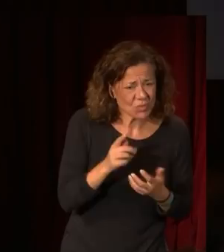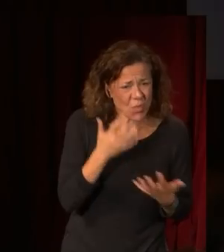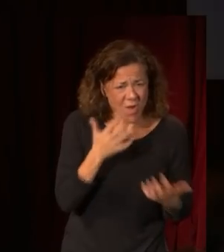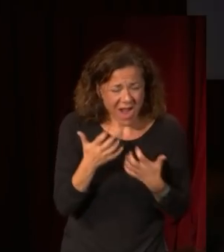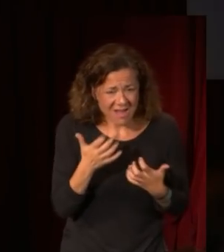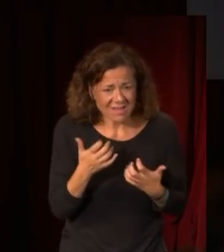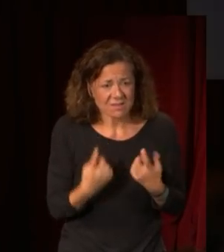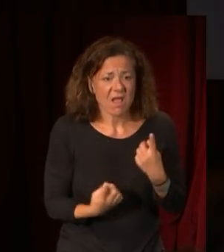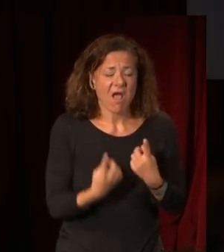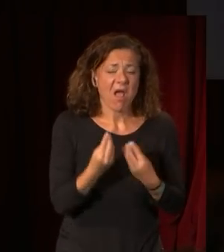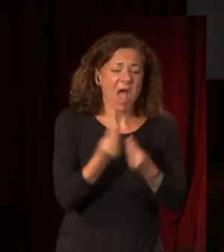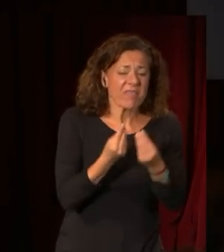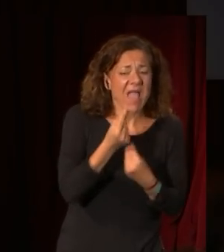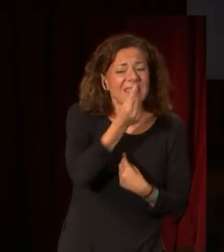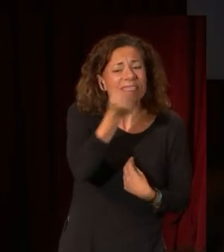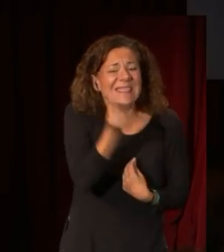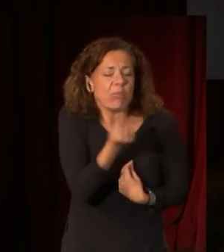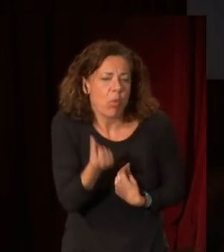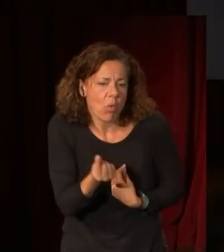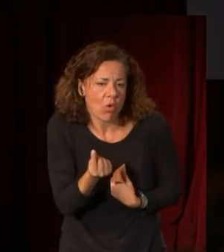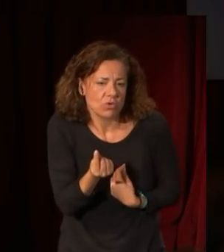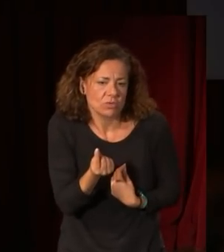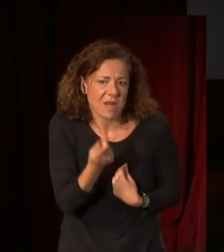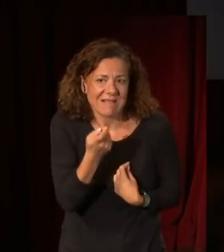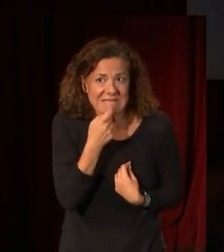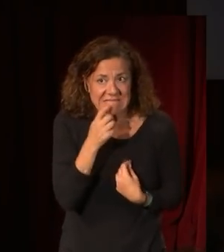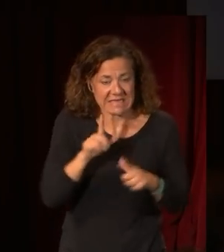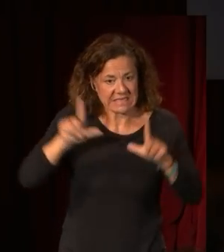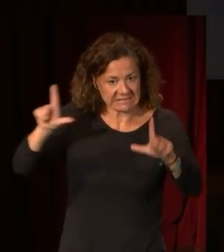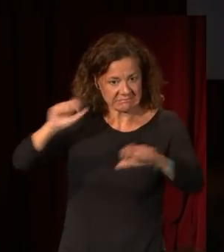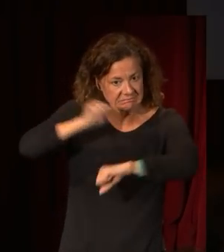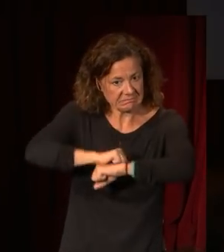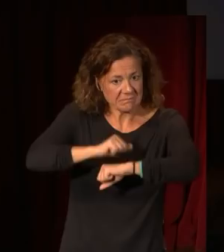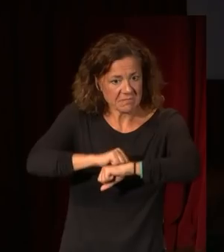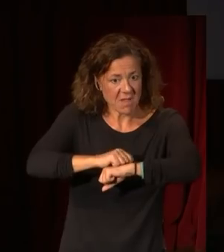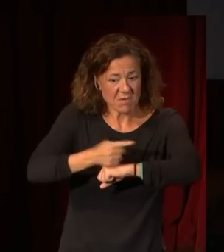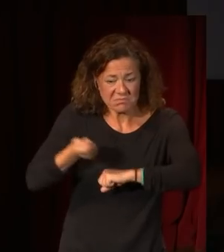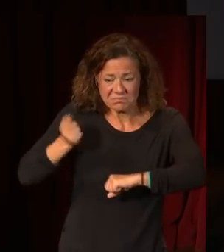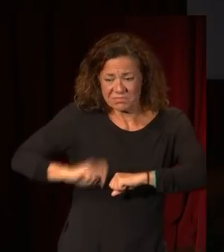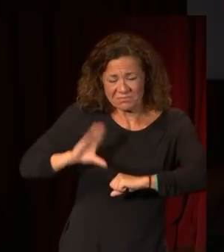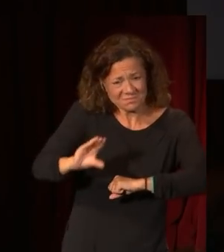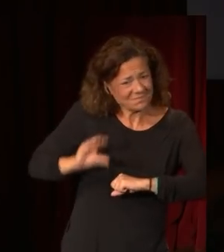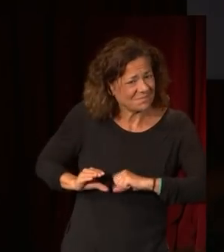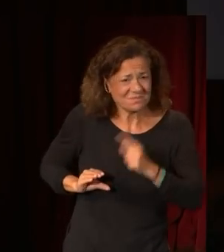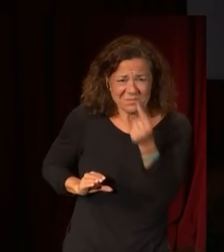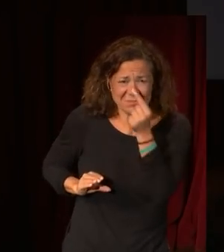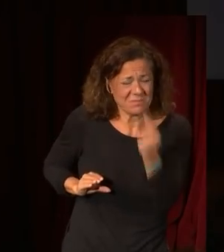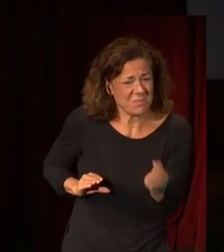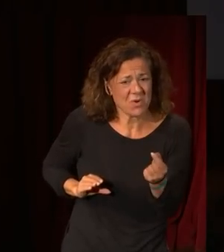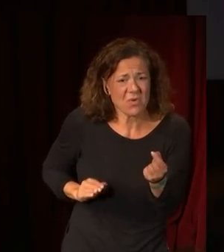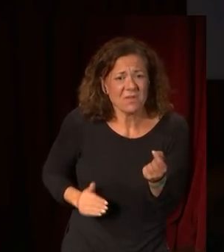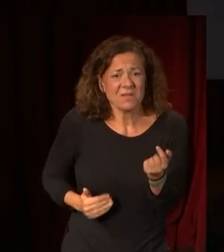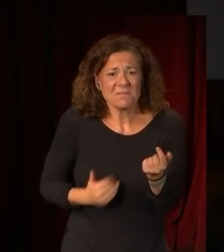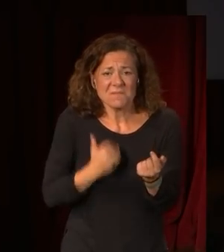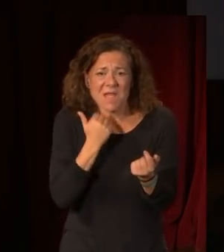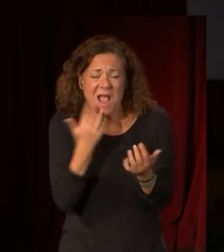realizó algunos dibujos para que hiciera algunas vidrieras por las que cobró muy poco dinero algún expertiz ag de